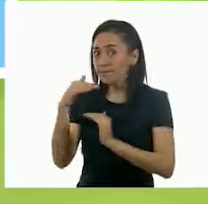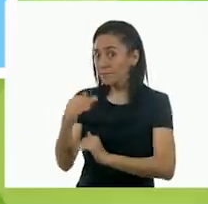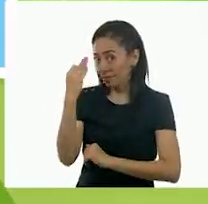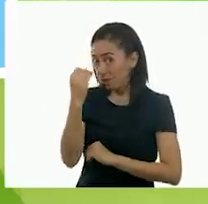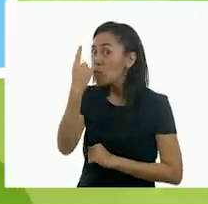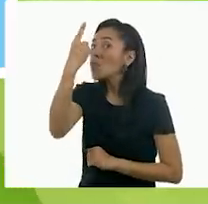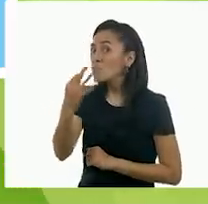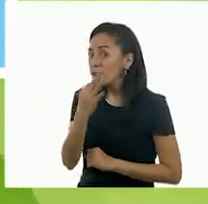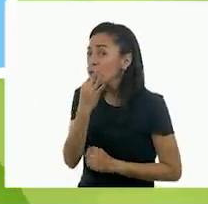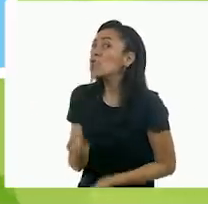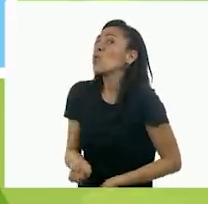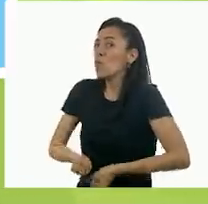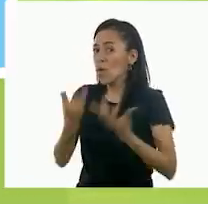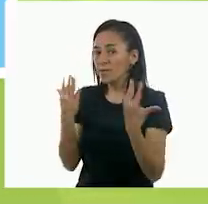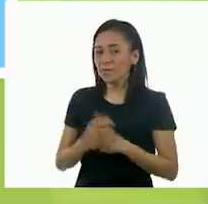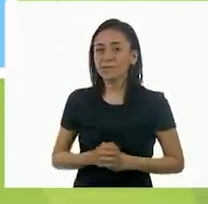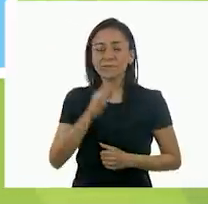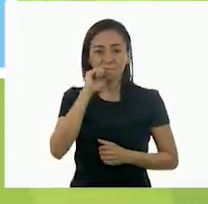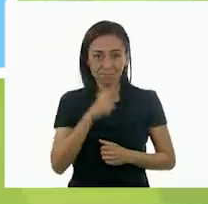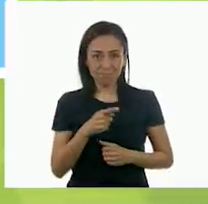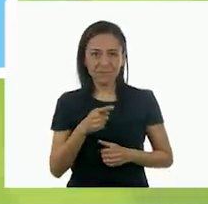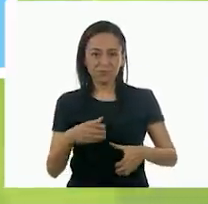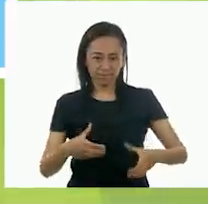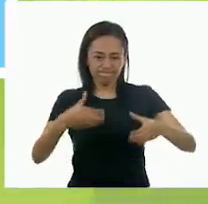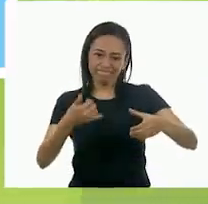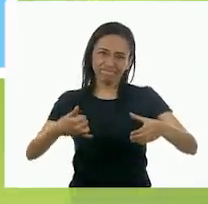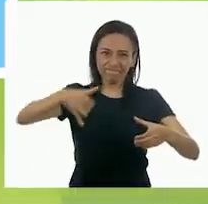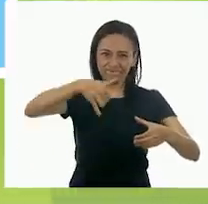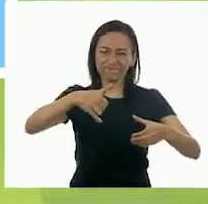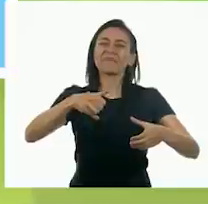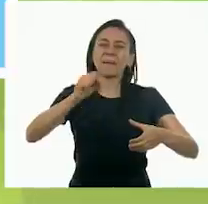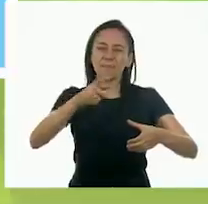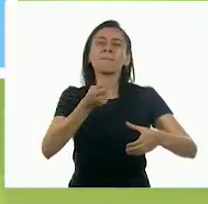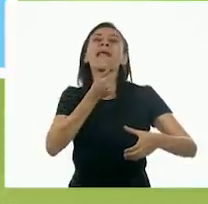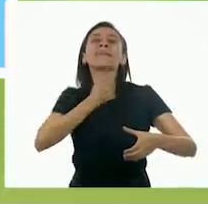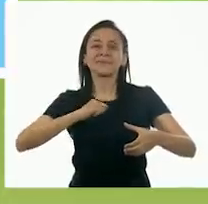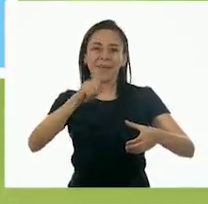¿Cuántos limones tienes que echar a la limonada para que sepa rica?